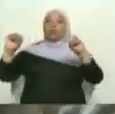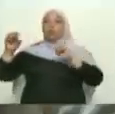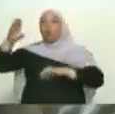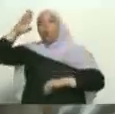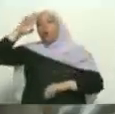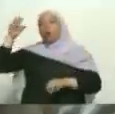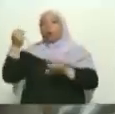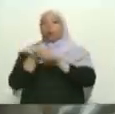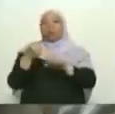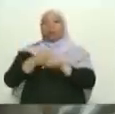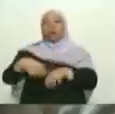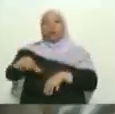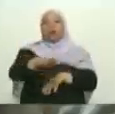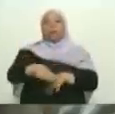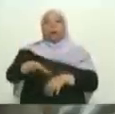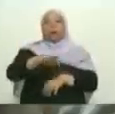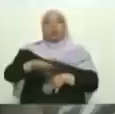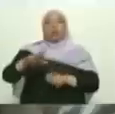Plaza Altamira.